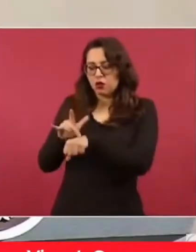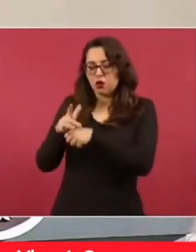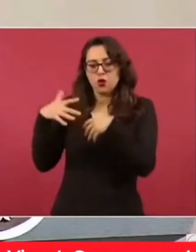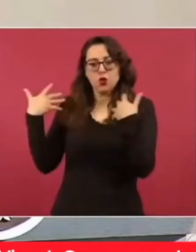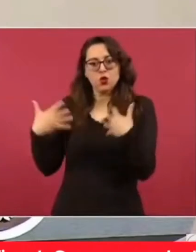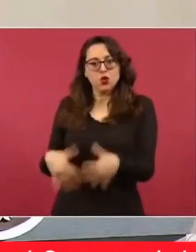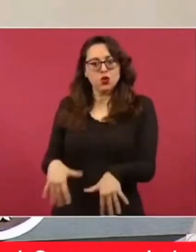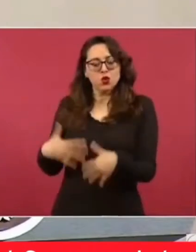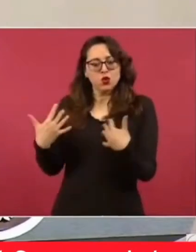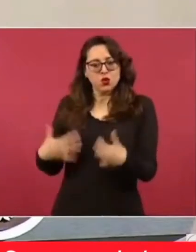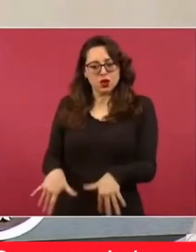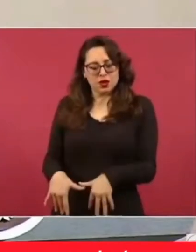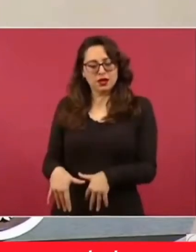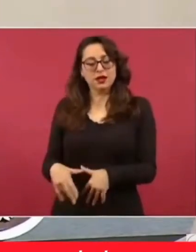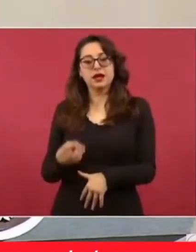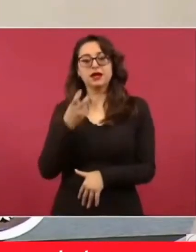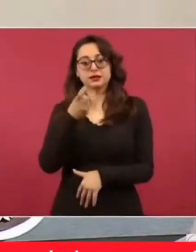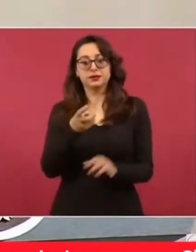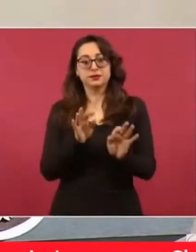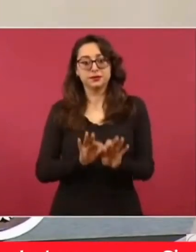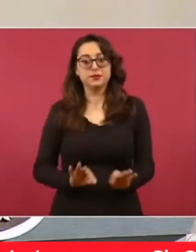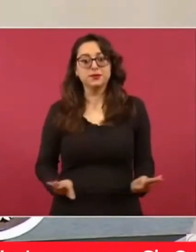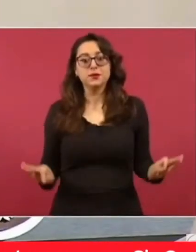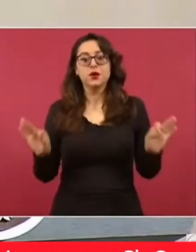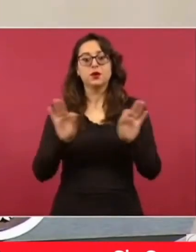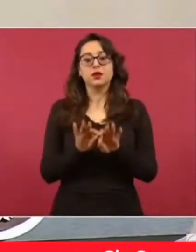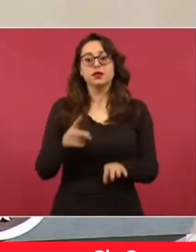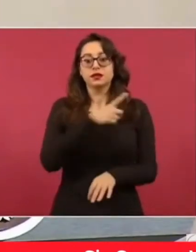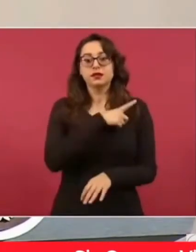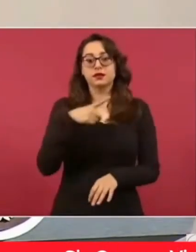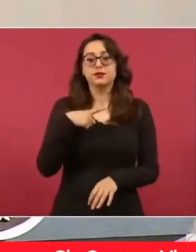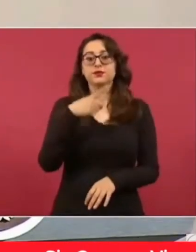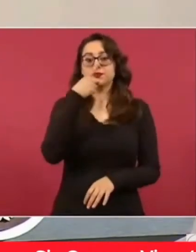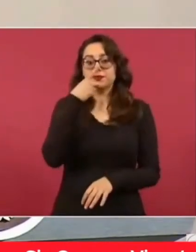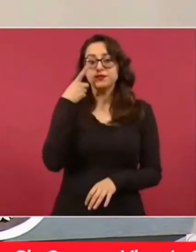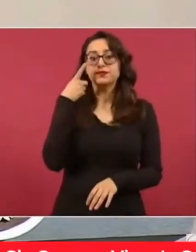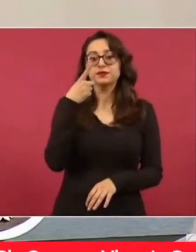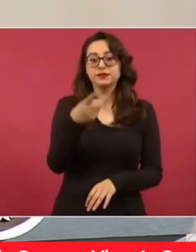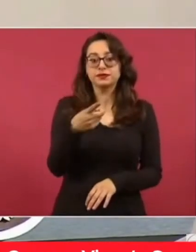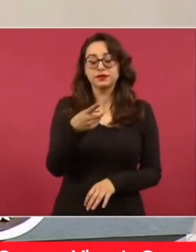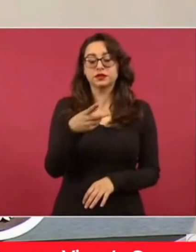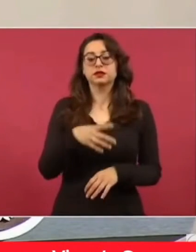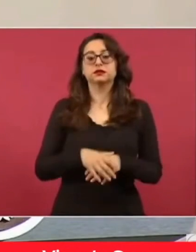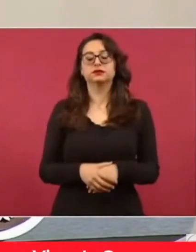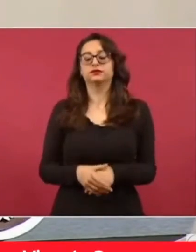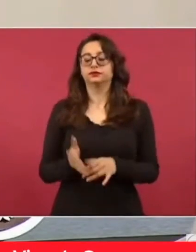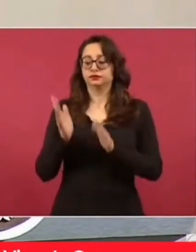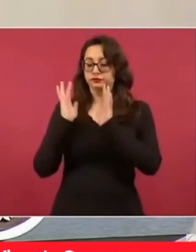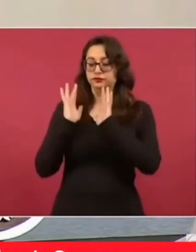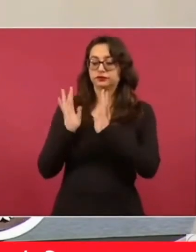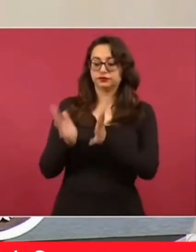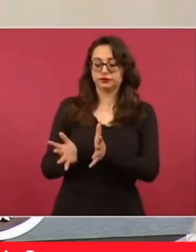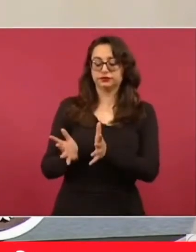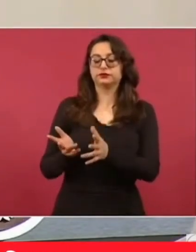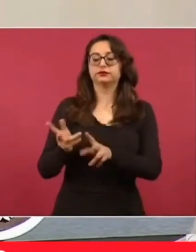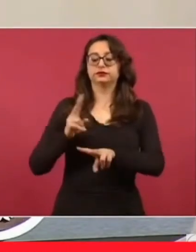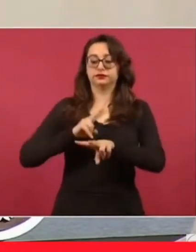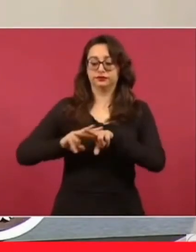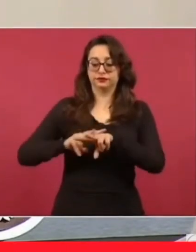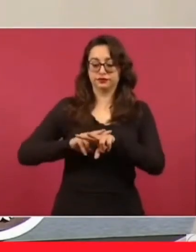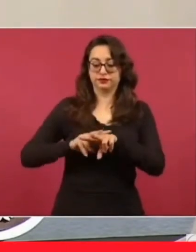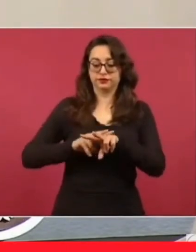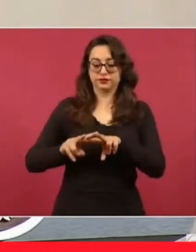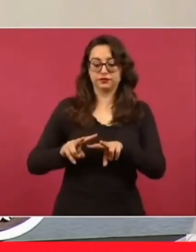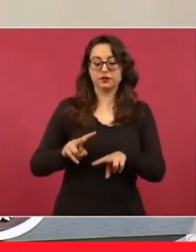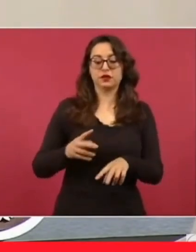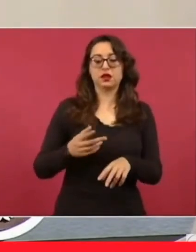es muy importante señalar que ya tenemos el visto bueno de obra en los tramos del